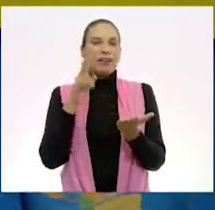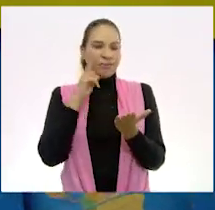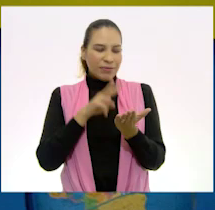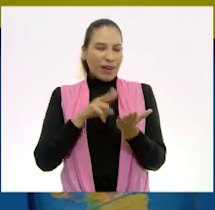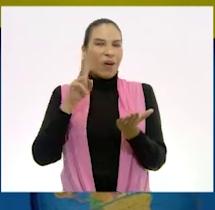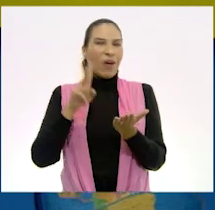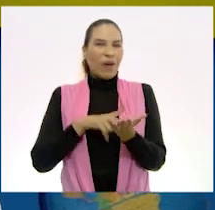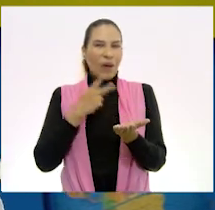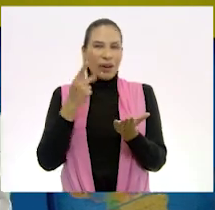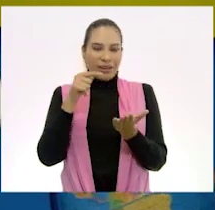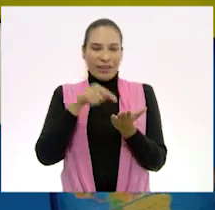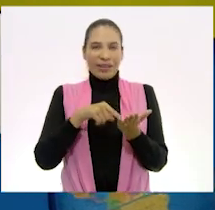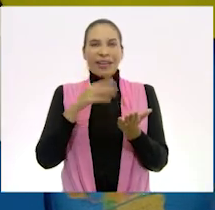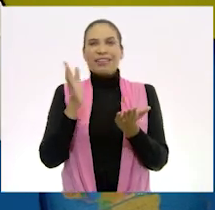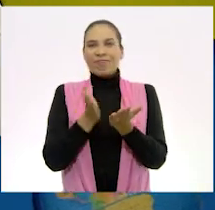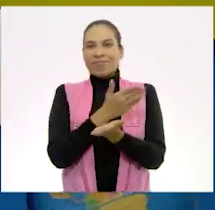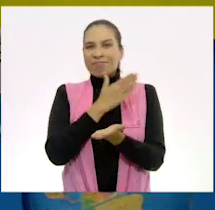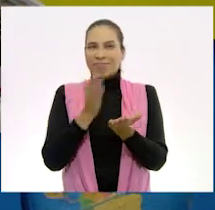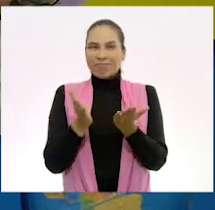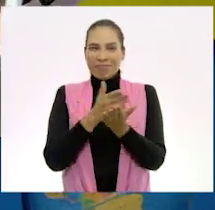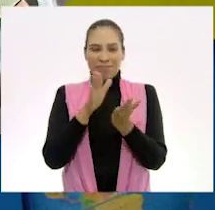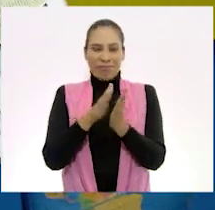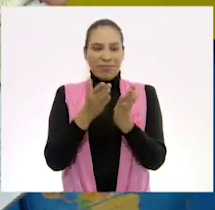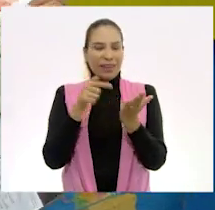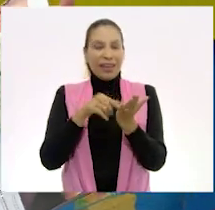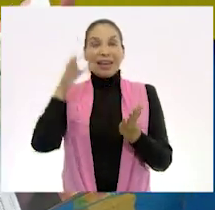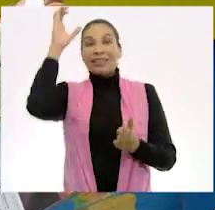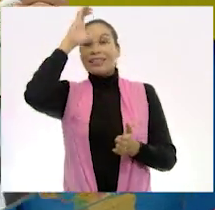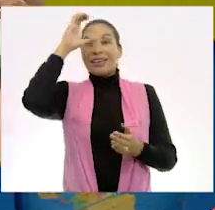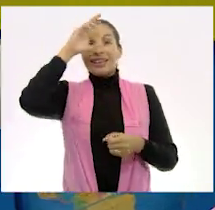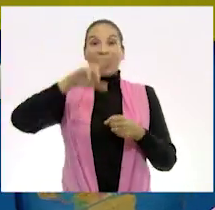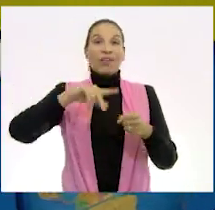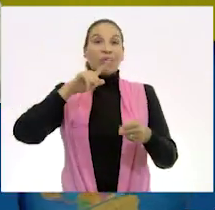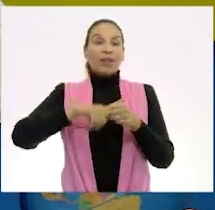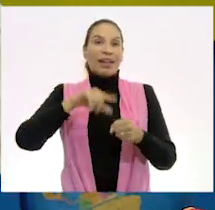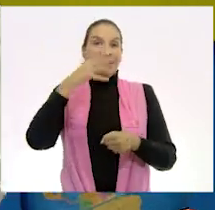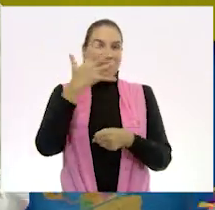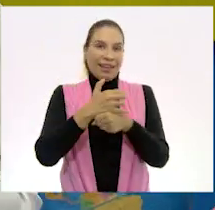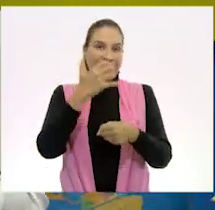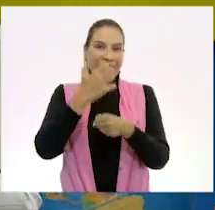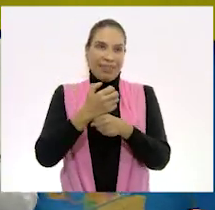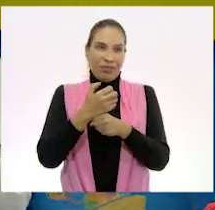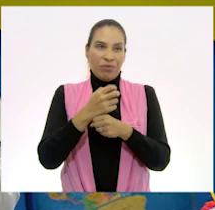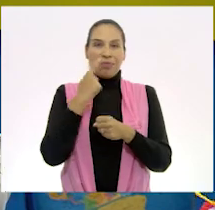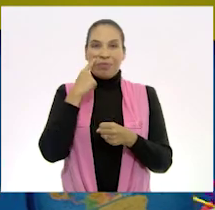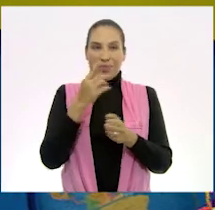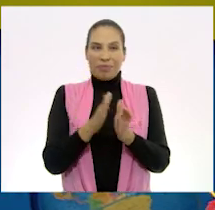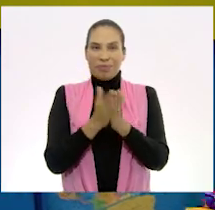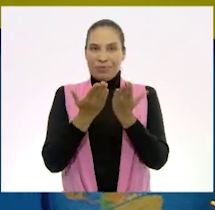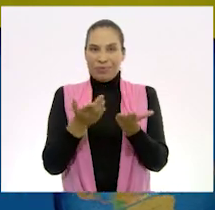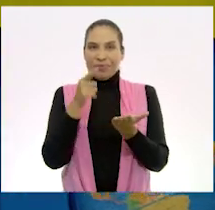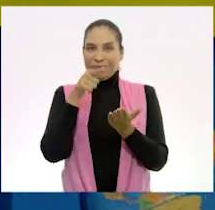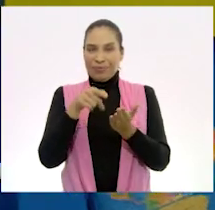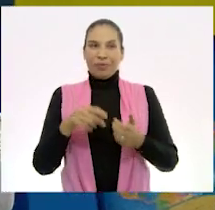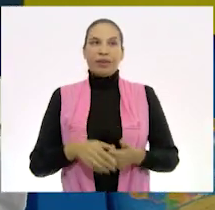de nuevo a la página, al libro de ciencias naturales de quinto grado. Este. Ya lo teníamos